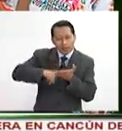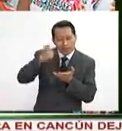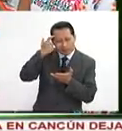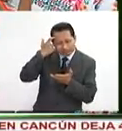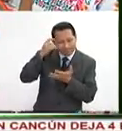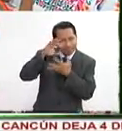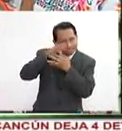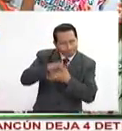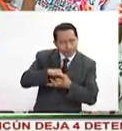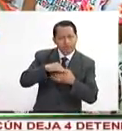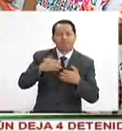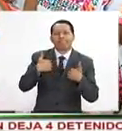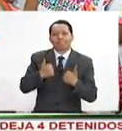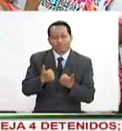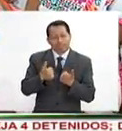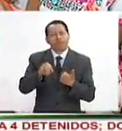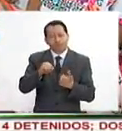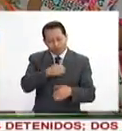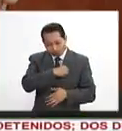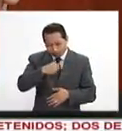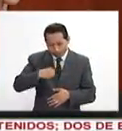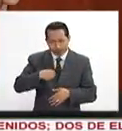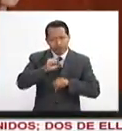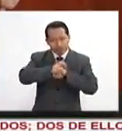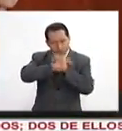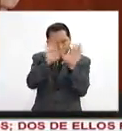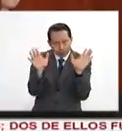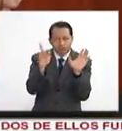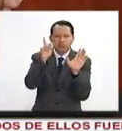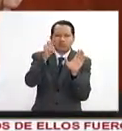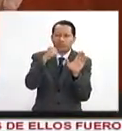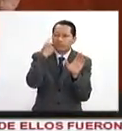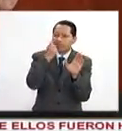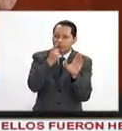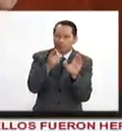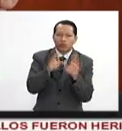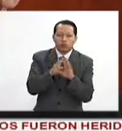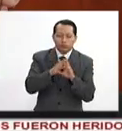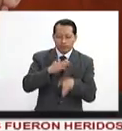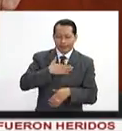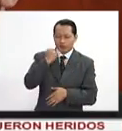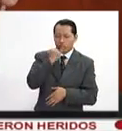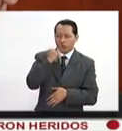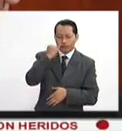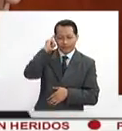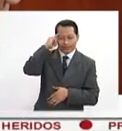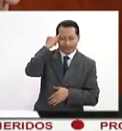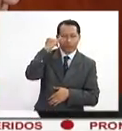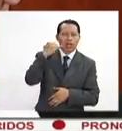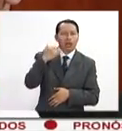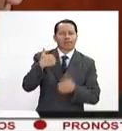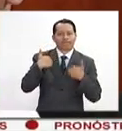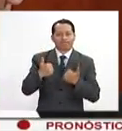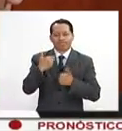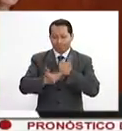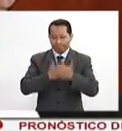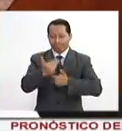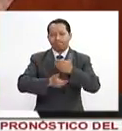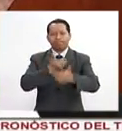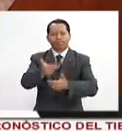tengan compromiso, tengan claridad respecto de lo que implica mantener la lengua, qué implica desarrollarla,